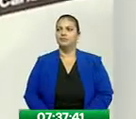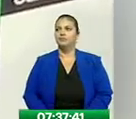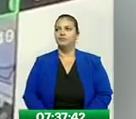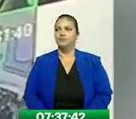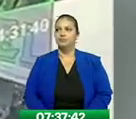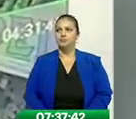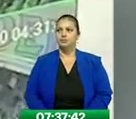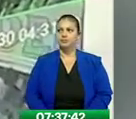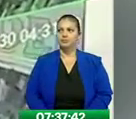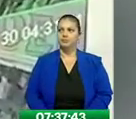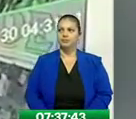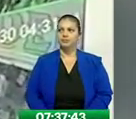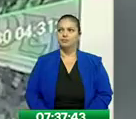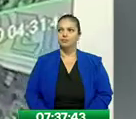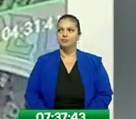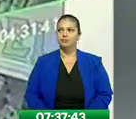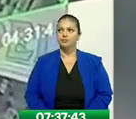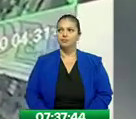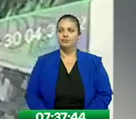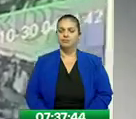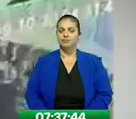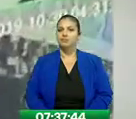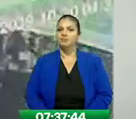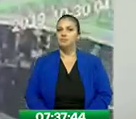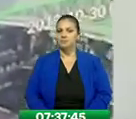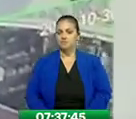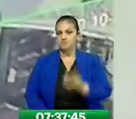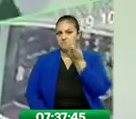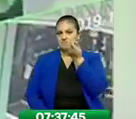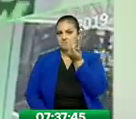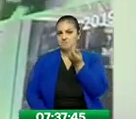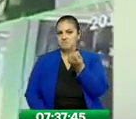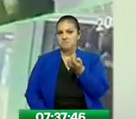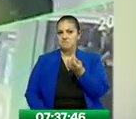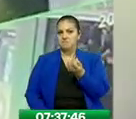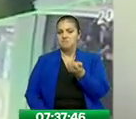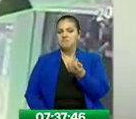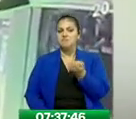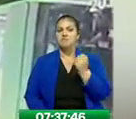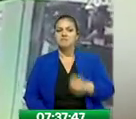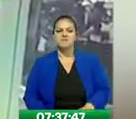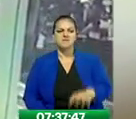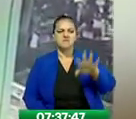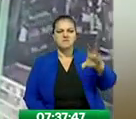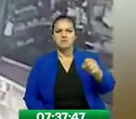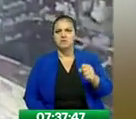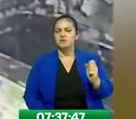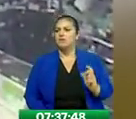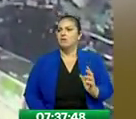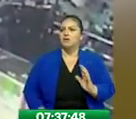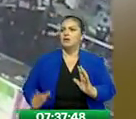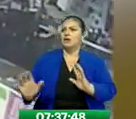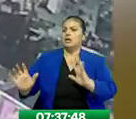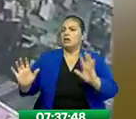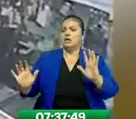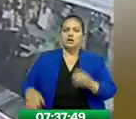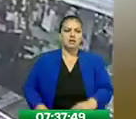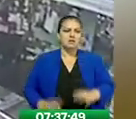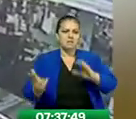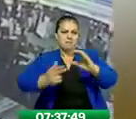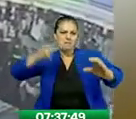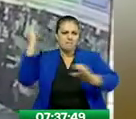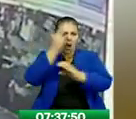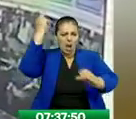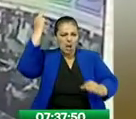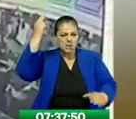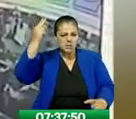de la caja, del escritorio, de la caja, y luego, cuando este otro caballero intenta reaccionar, recibe su